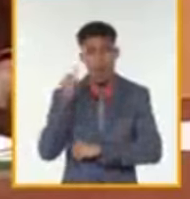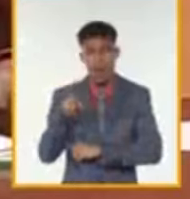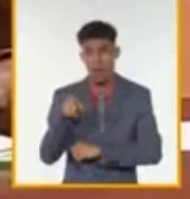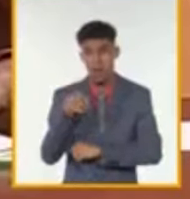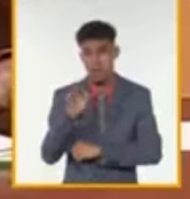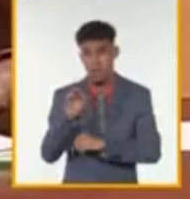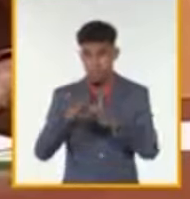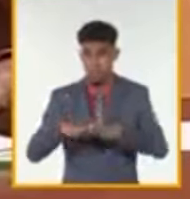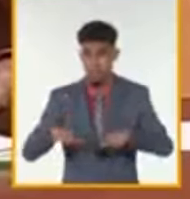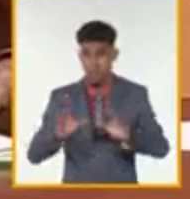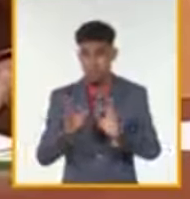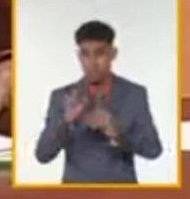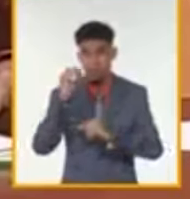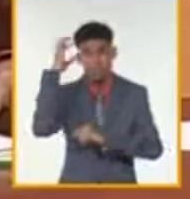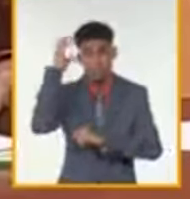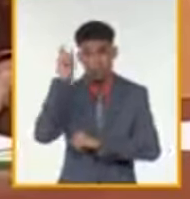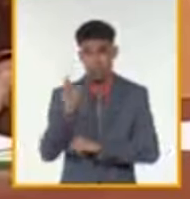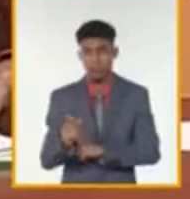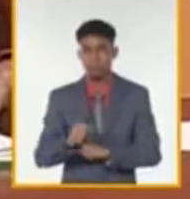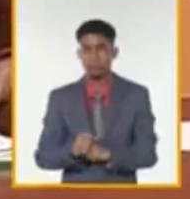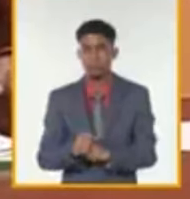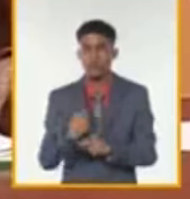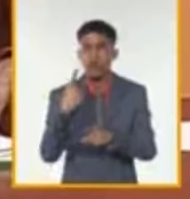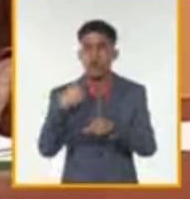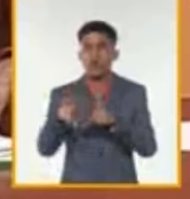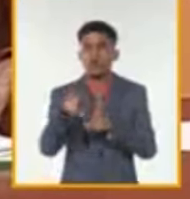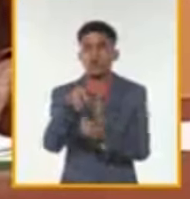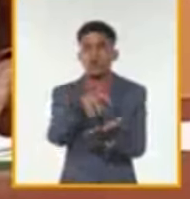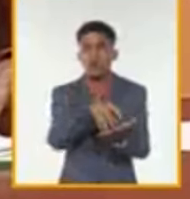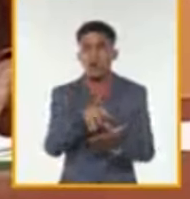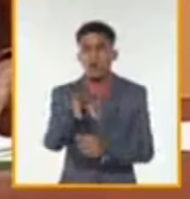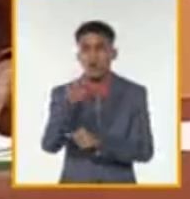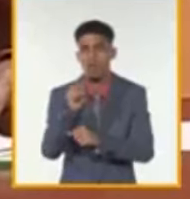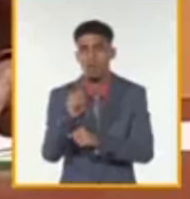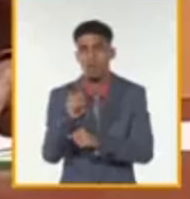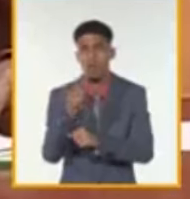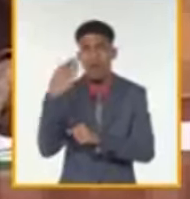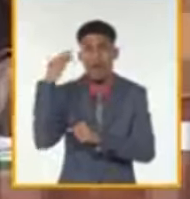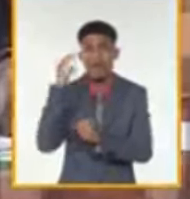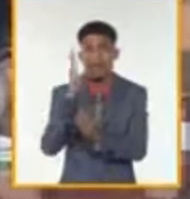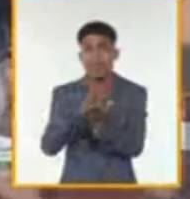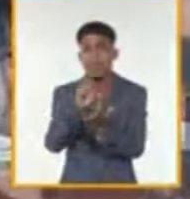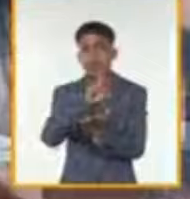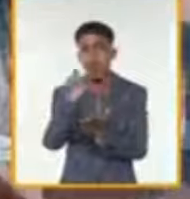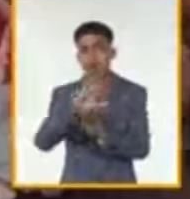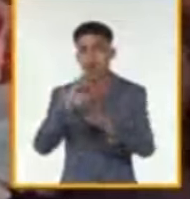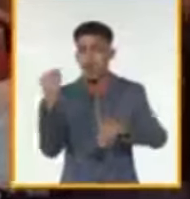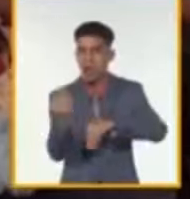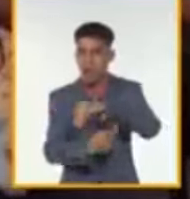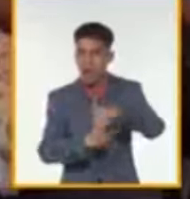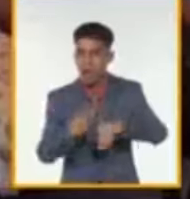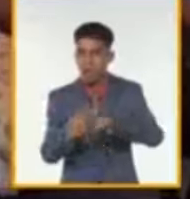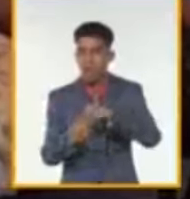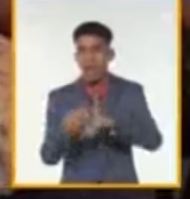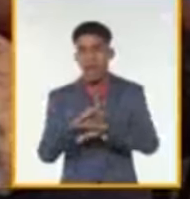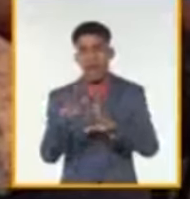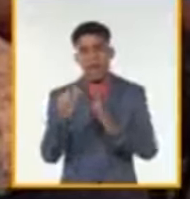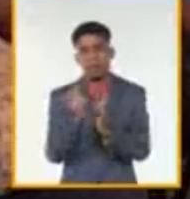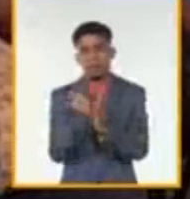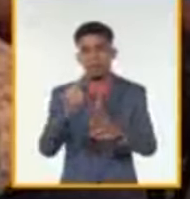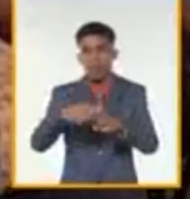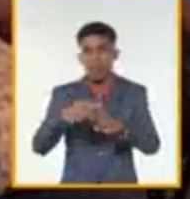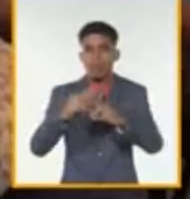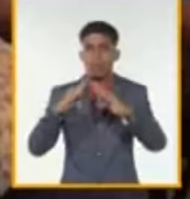manera acelerada en un nuevo H de anciano en un centro que era de Educación que le hicimos el cambio de uso William daria que nos permitiría abrir un nuevo guard de